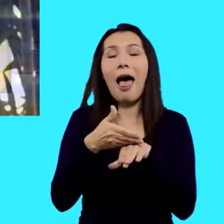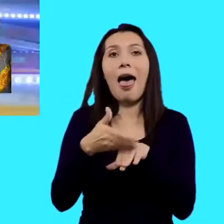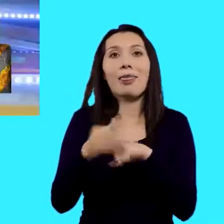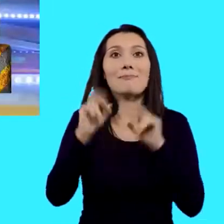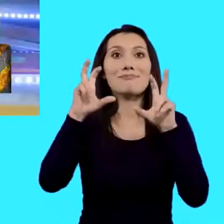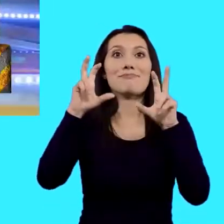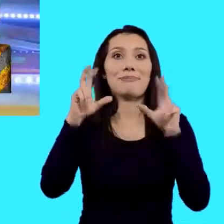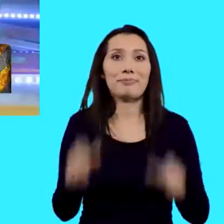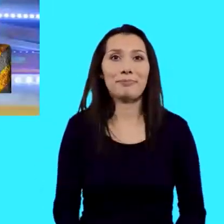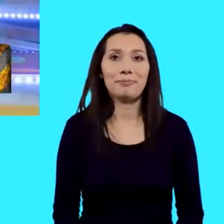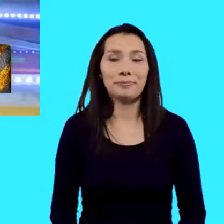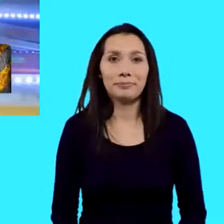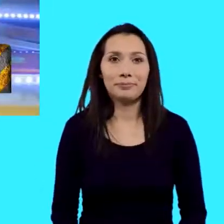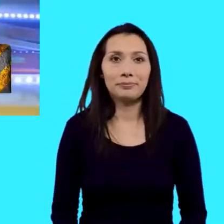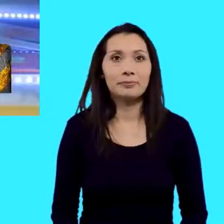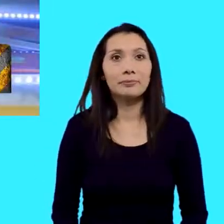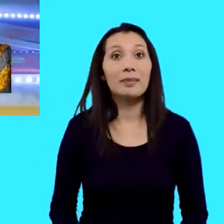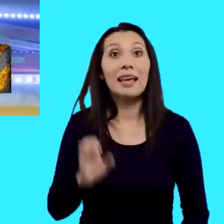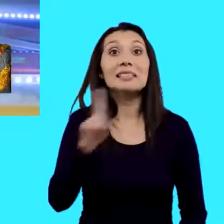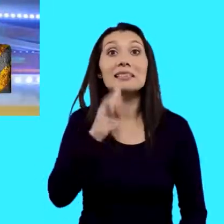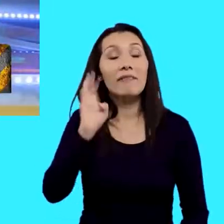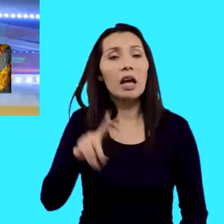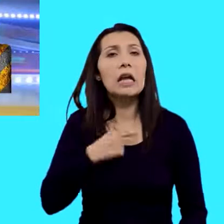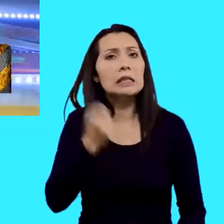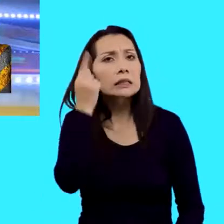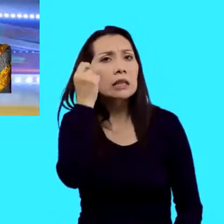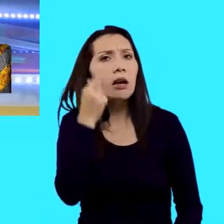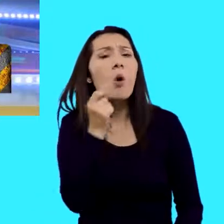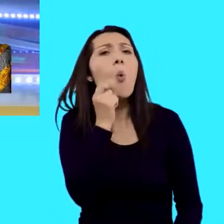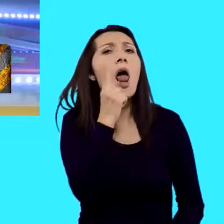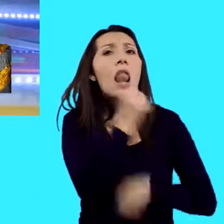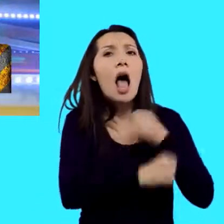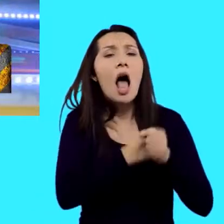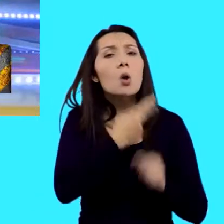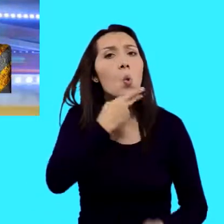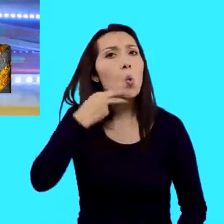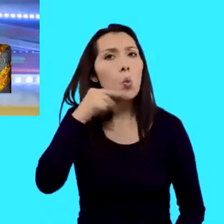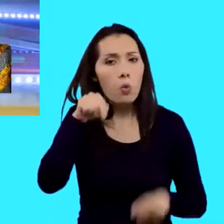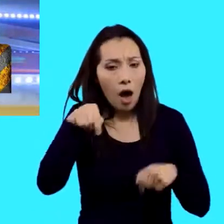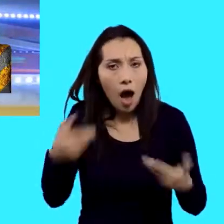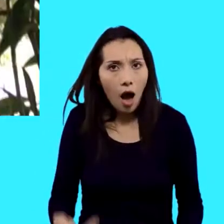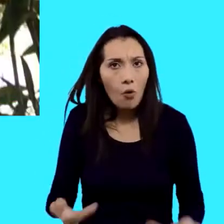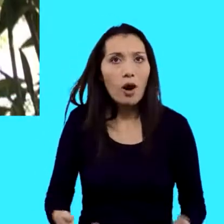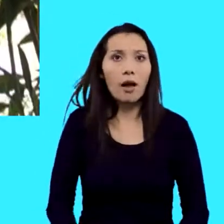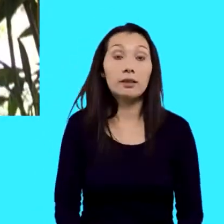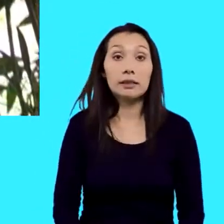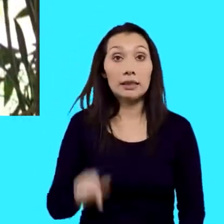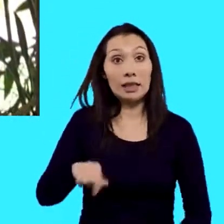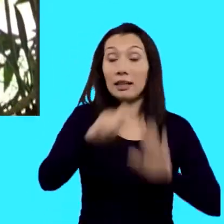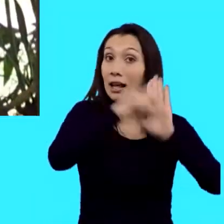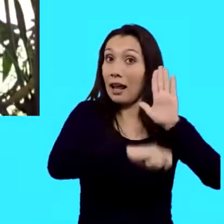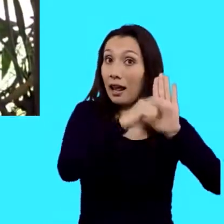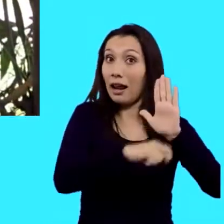tarde. A Esteban le gustaría saber, ¿en qué año judío estamos ahora?